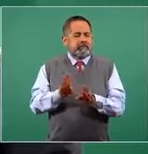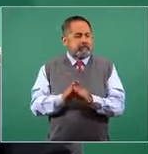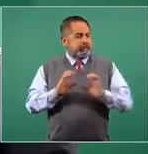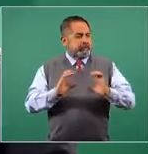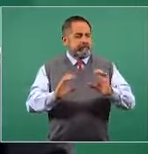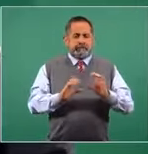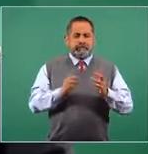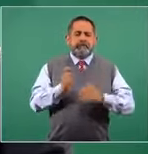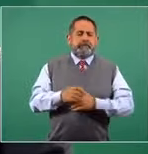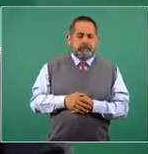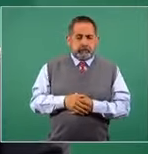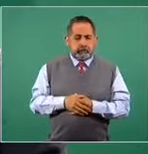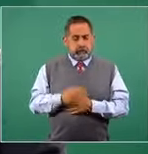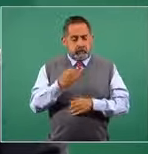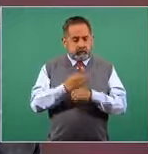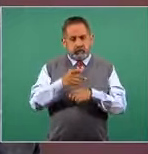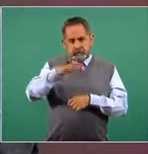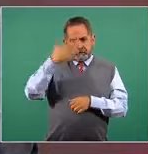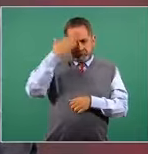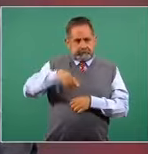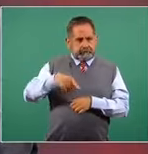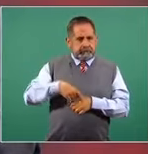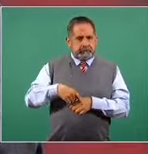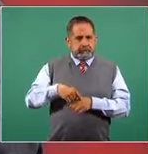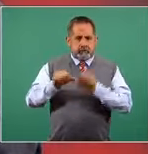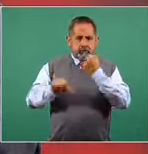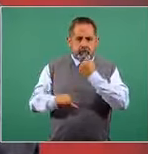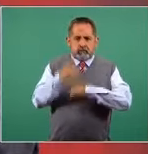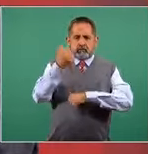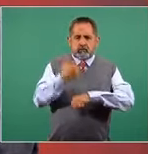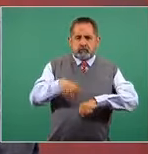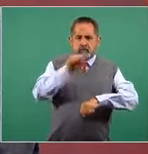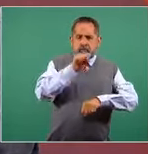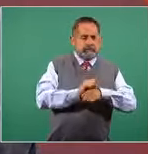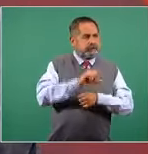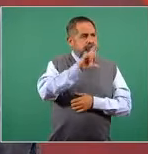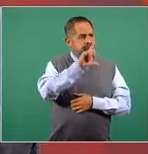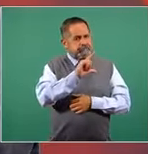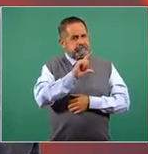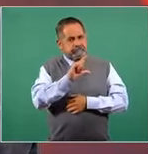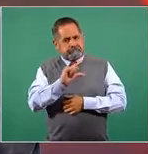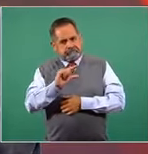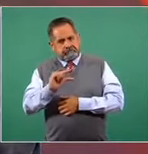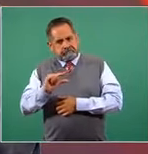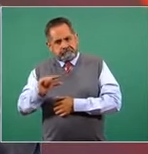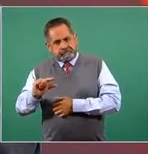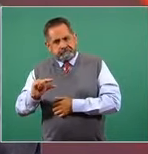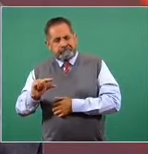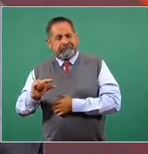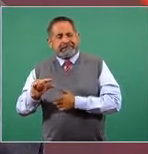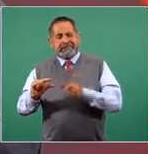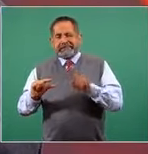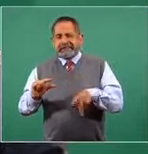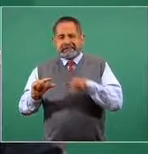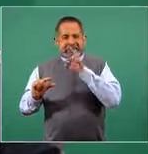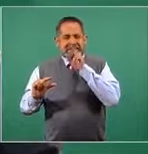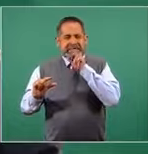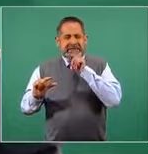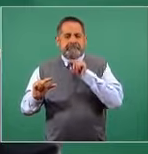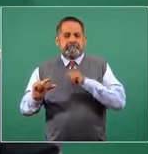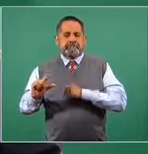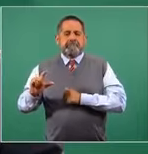porque estamos en un periodo, como llevamos ya 11 semanas de reducción, o bien porque tenemos la preocupación de que